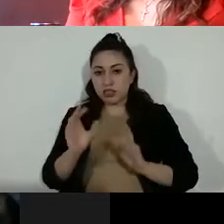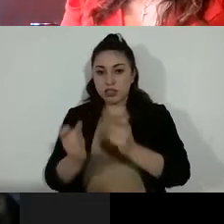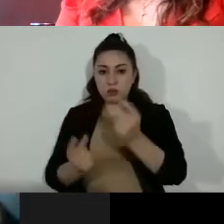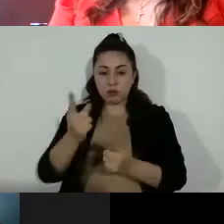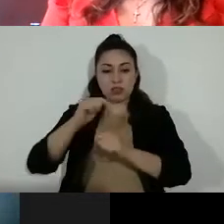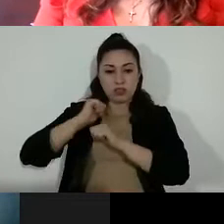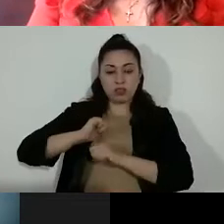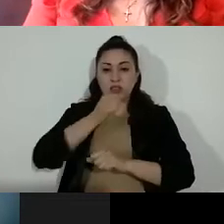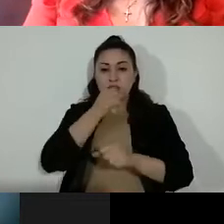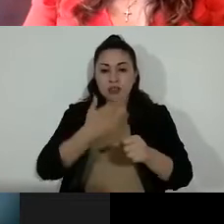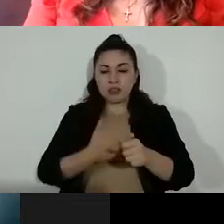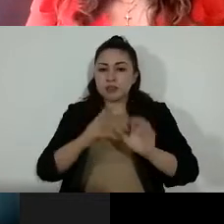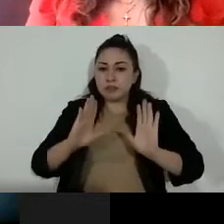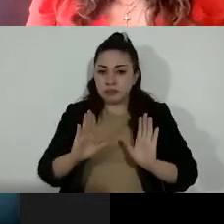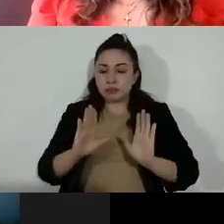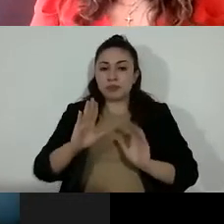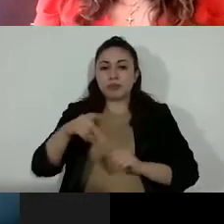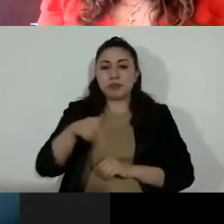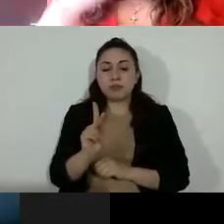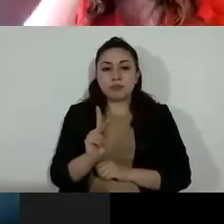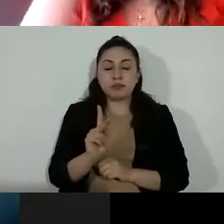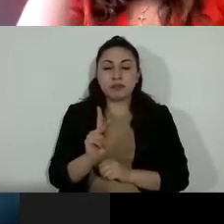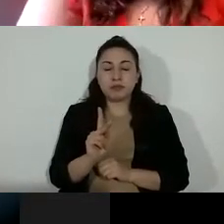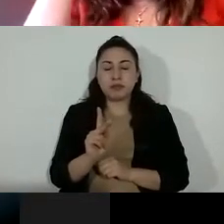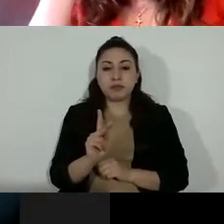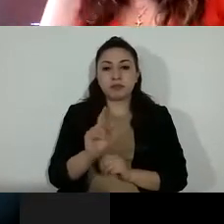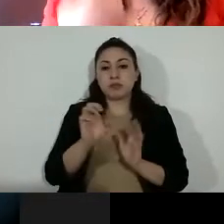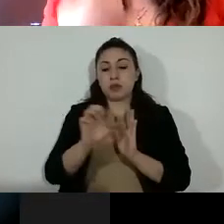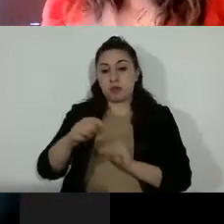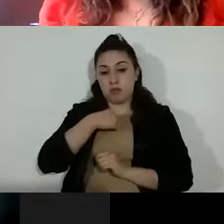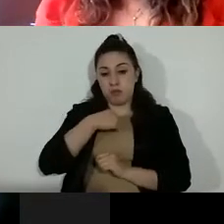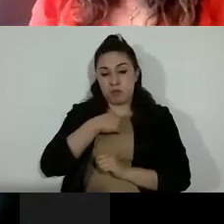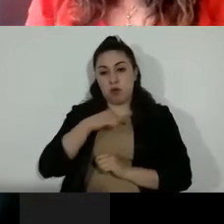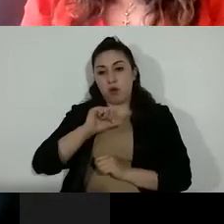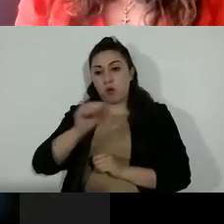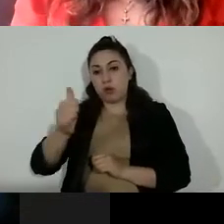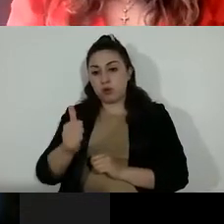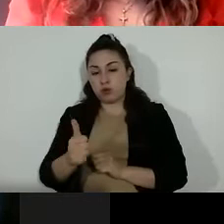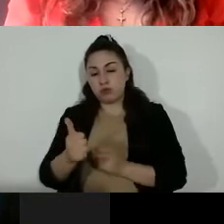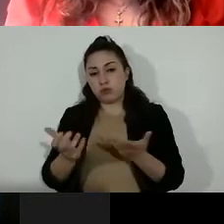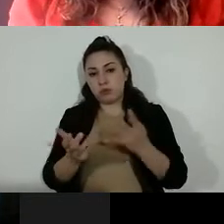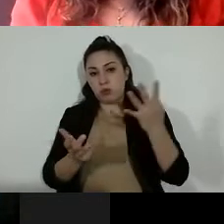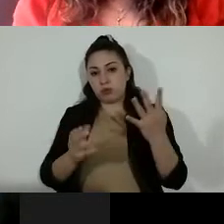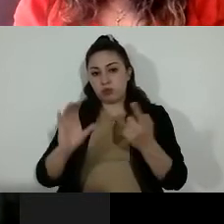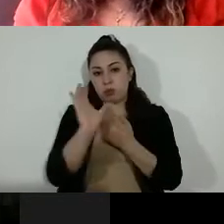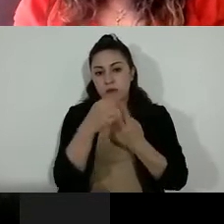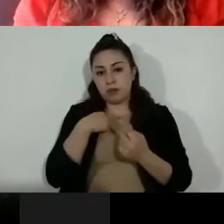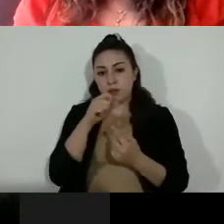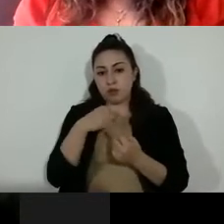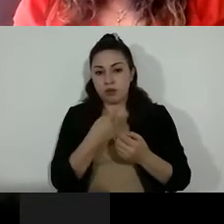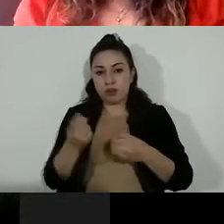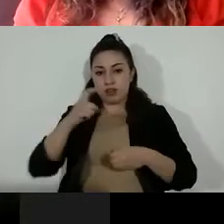a ciertos secretarios que no tenemos en el caso mío y de las otras 4 que son